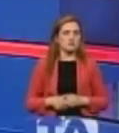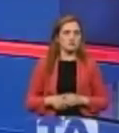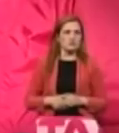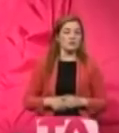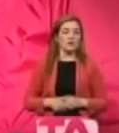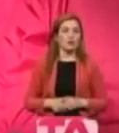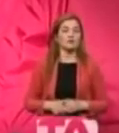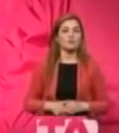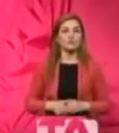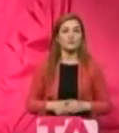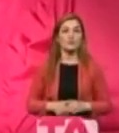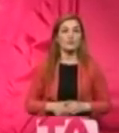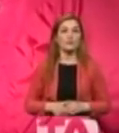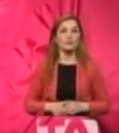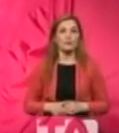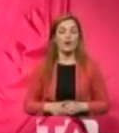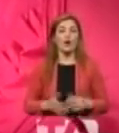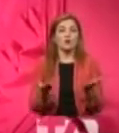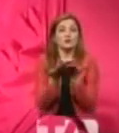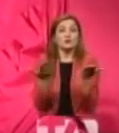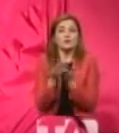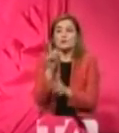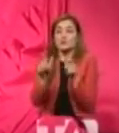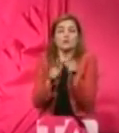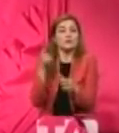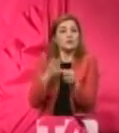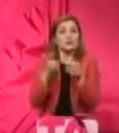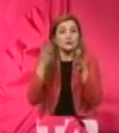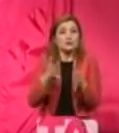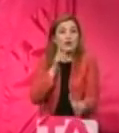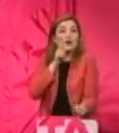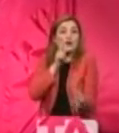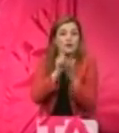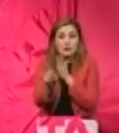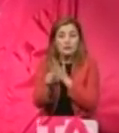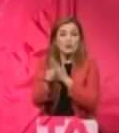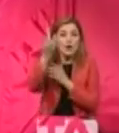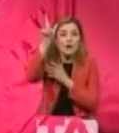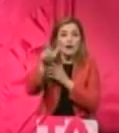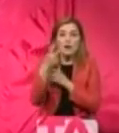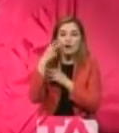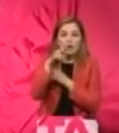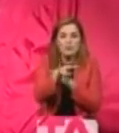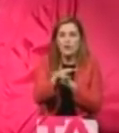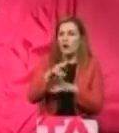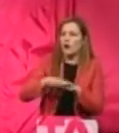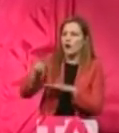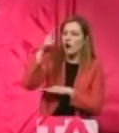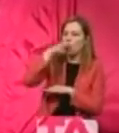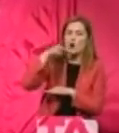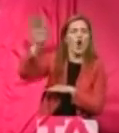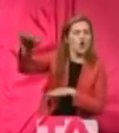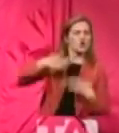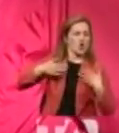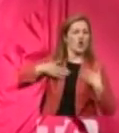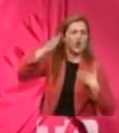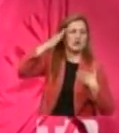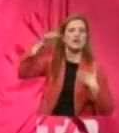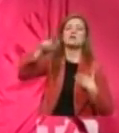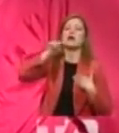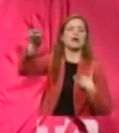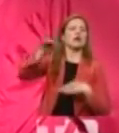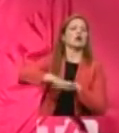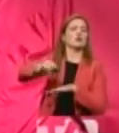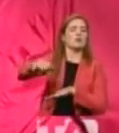nos comentan desde estudios, Gisela, ¿dónde puede la ciudadanía denunciar si alguien vio algo, si alguien conoce de quienes están